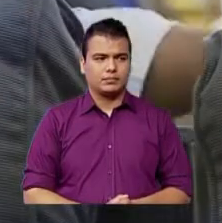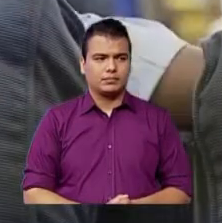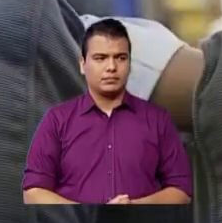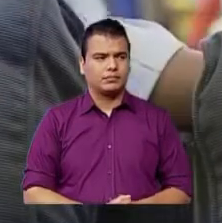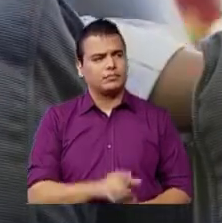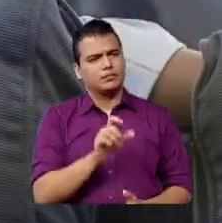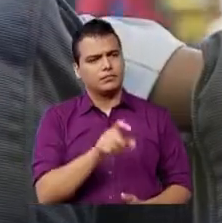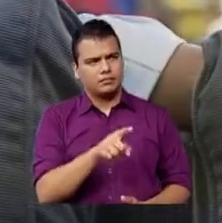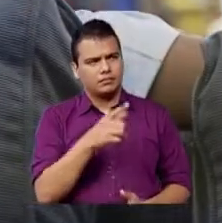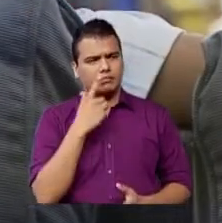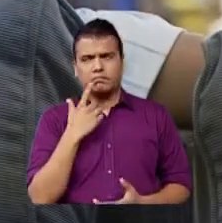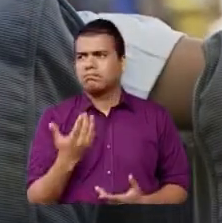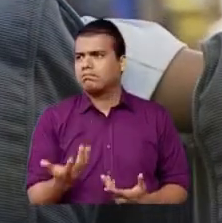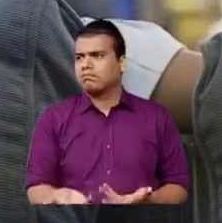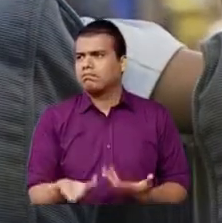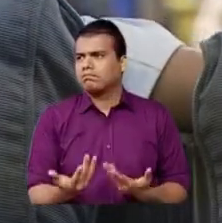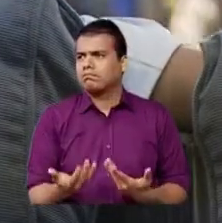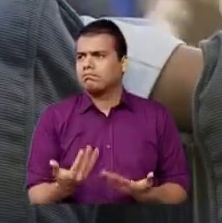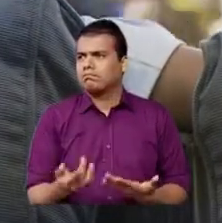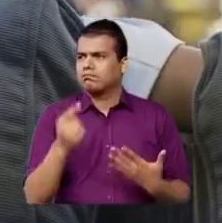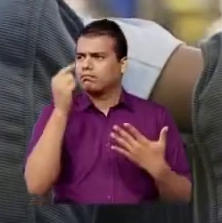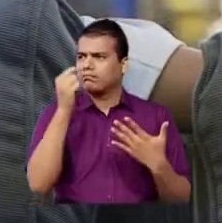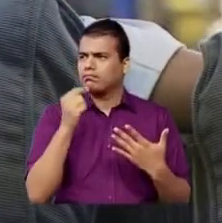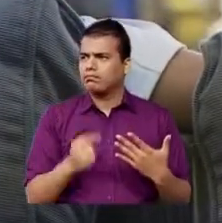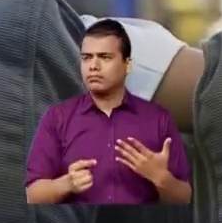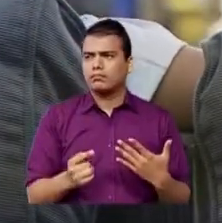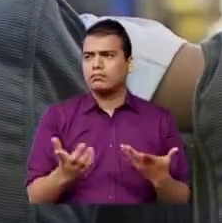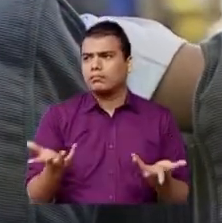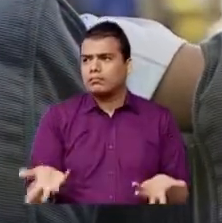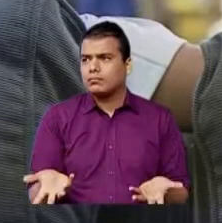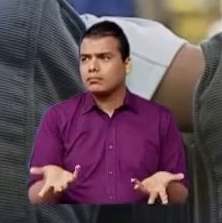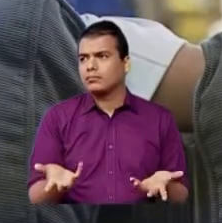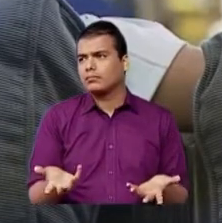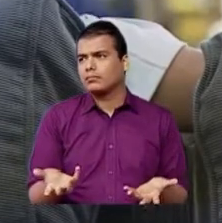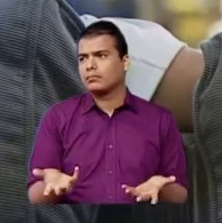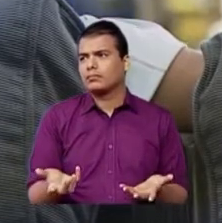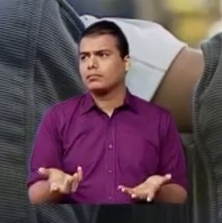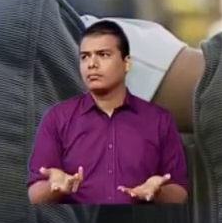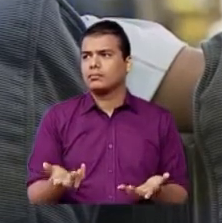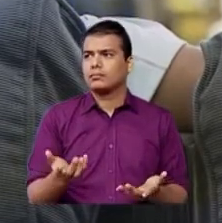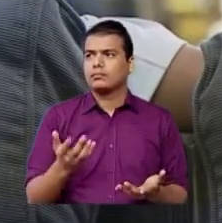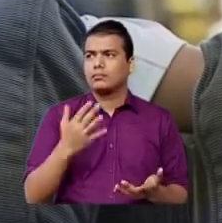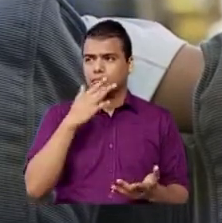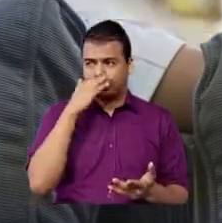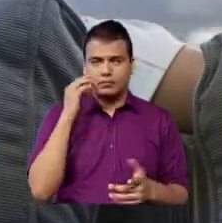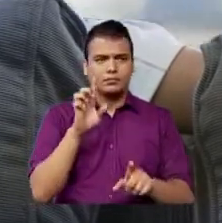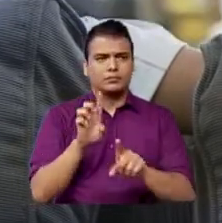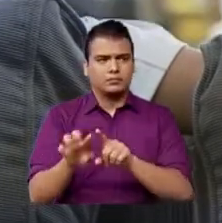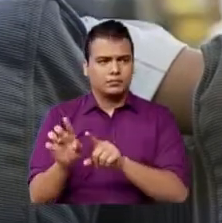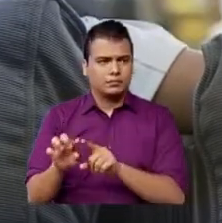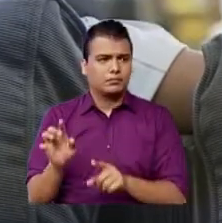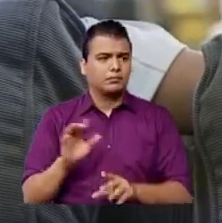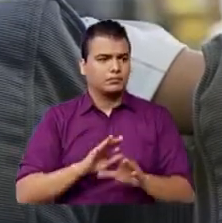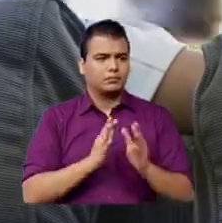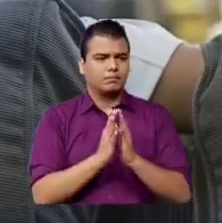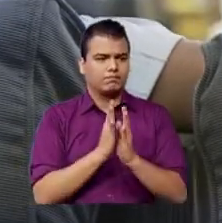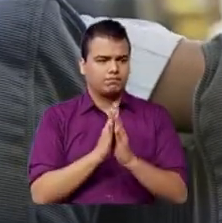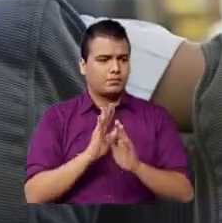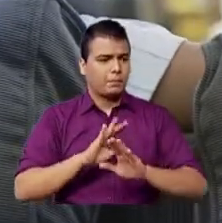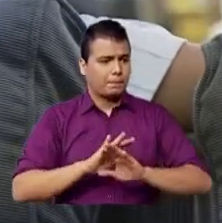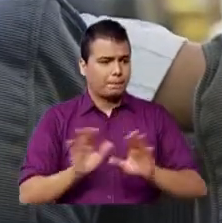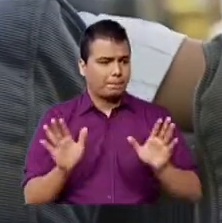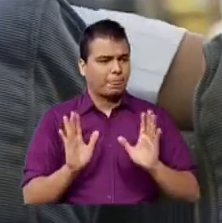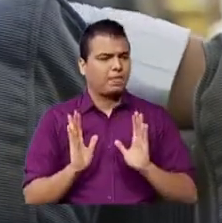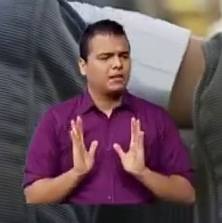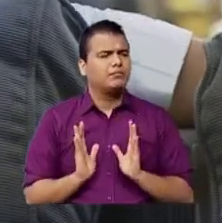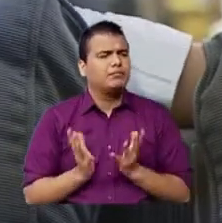preguntar, por ejemplo, bueno, y esa, ¿qué clase de pronto de esencias florales? Pero ya me contó la doctora. Entonces, sí. De pronto personas